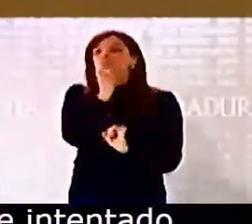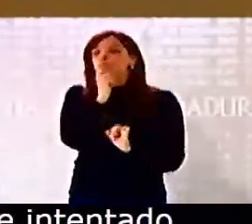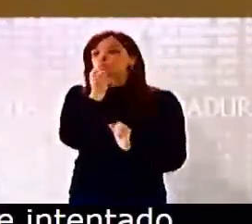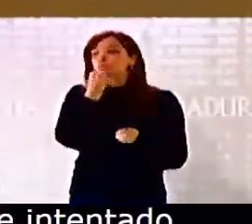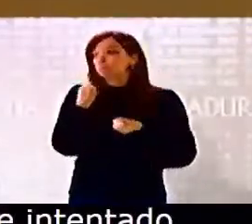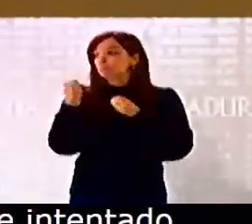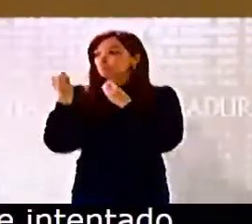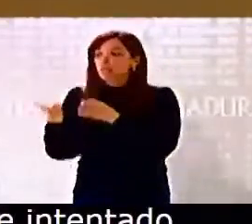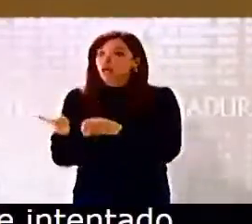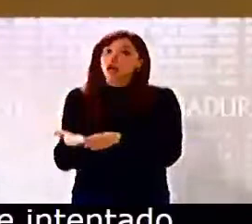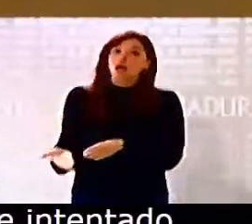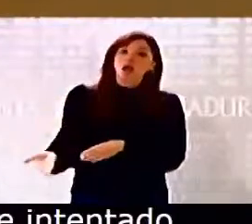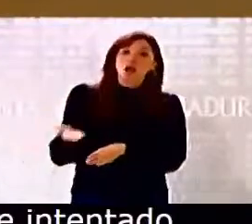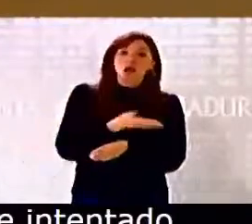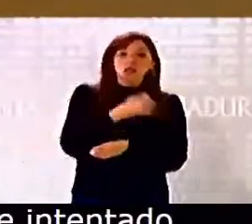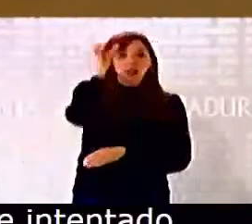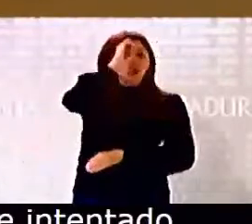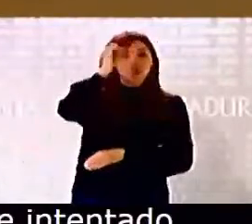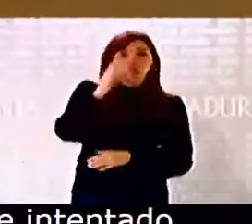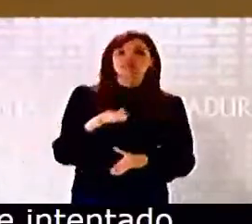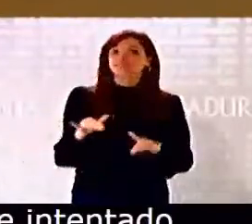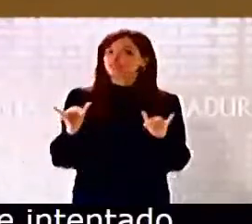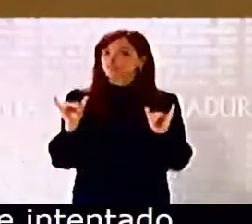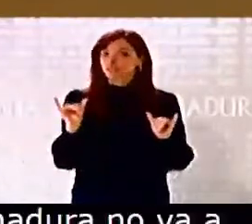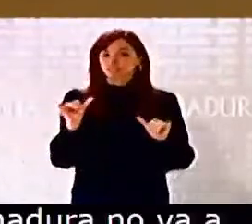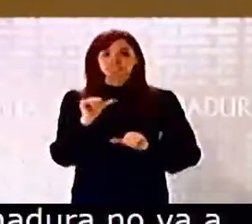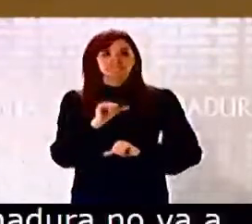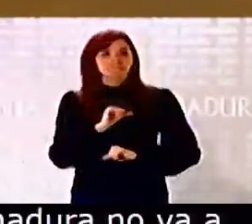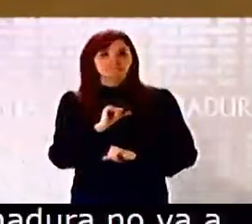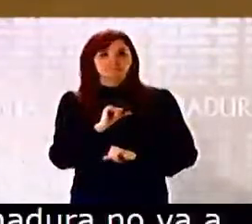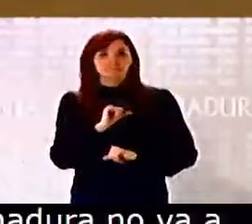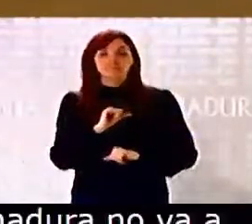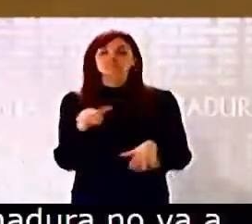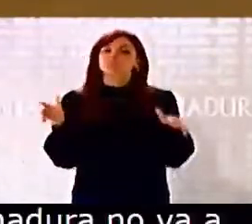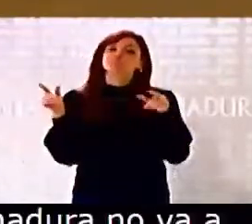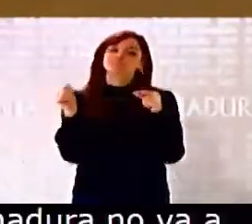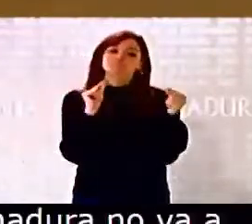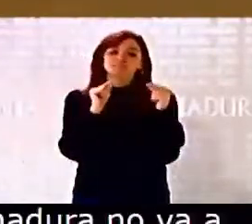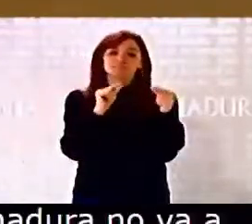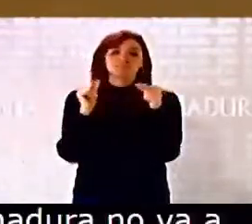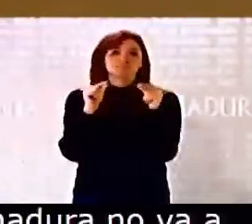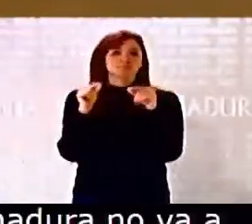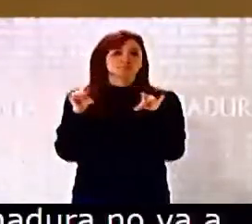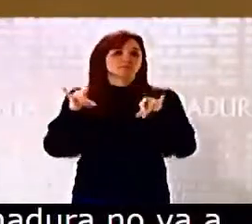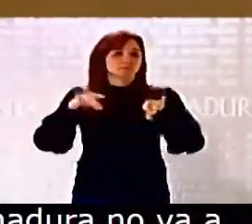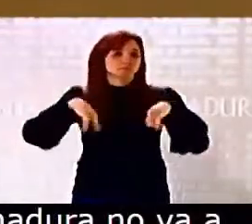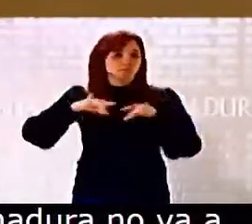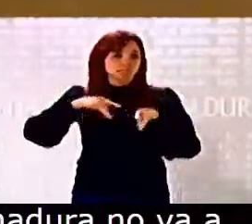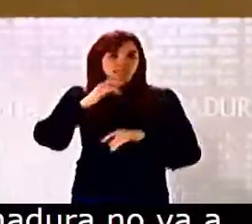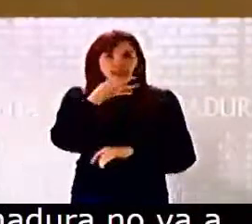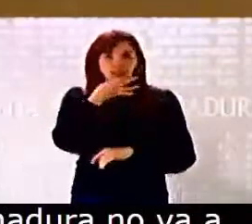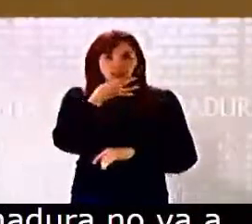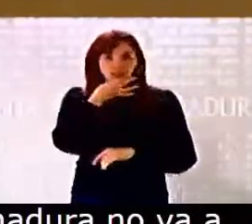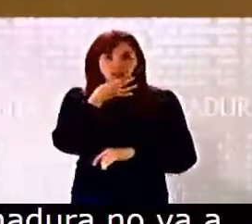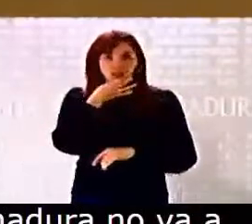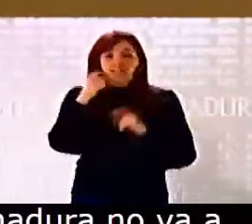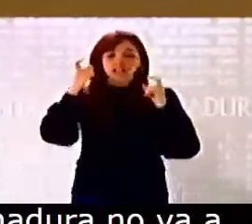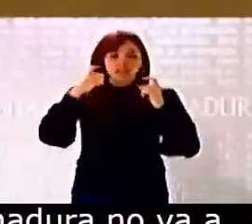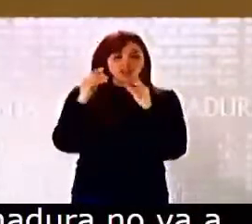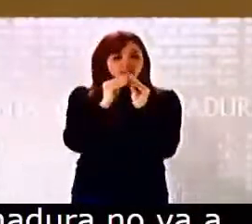ninguna posición hasta que se debata y se intente, además, sino